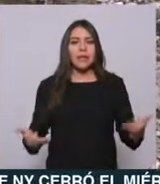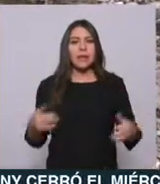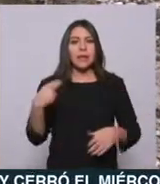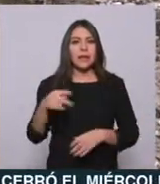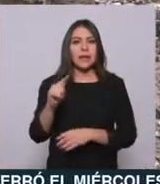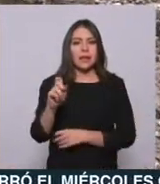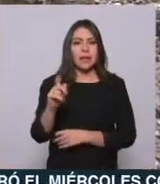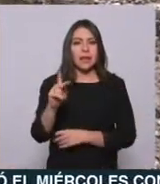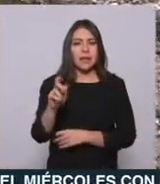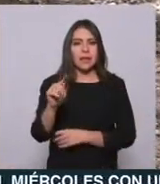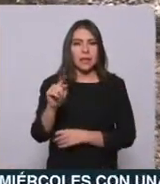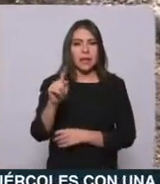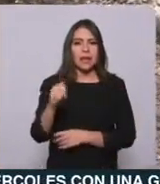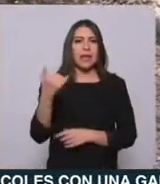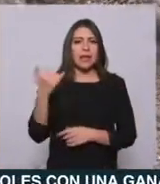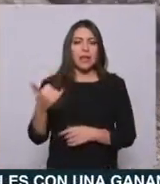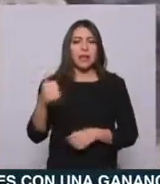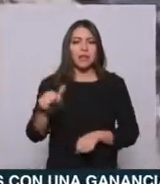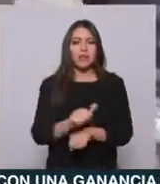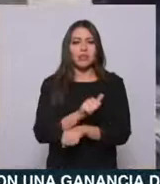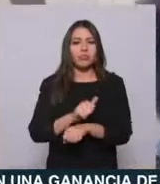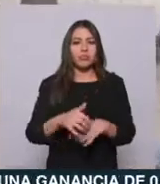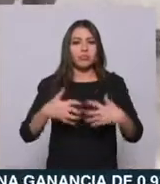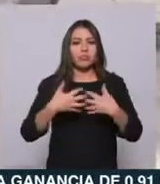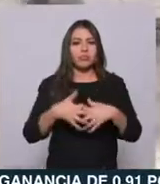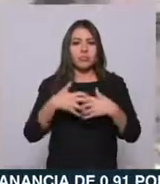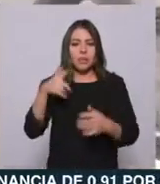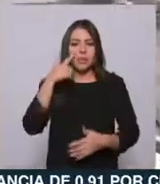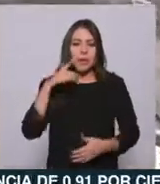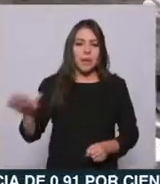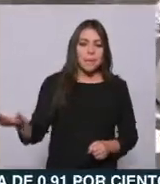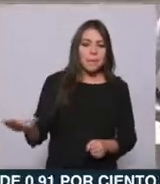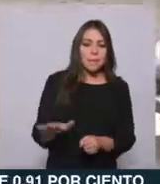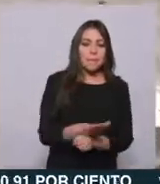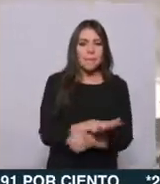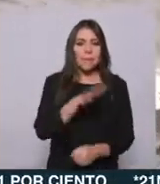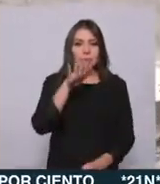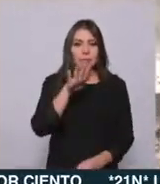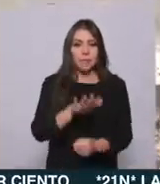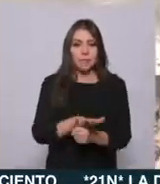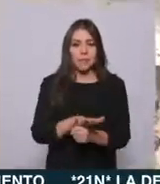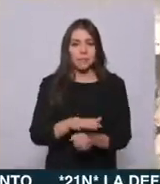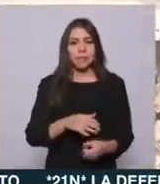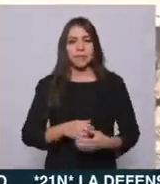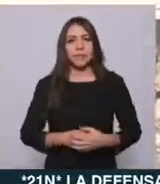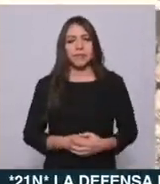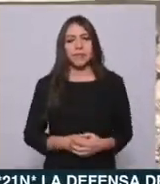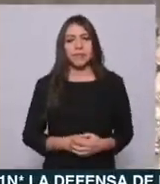compactar. En las imágenes Andrés Brito, Saray Mariscal, 21 Noticias.